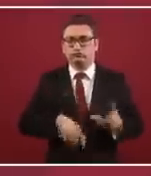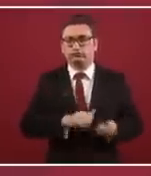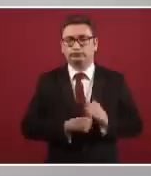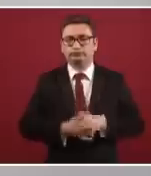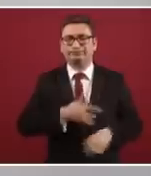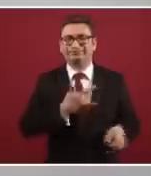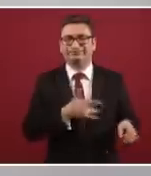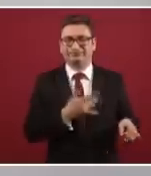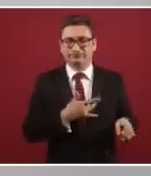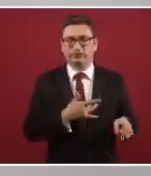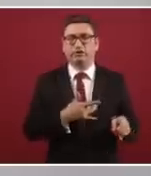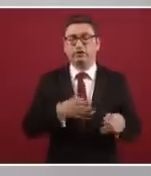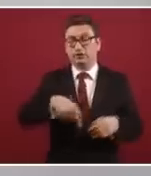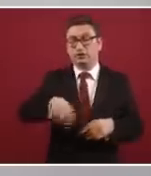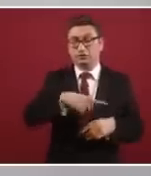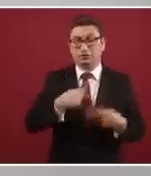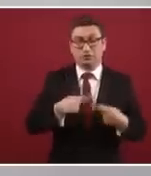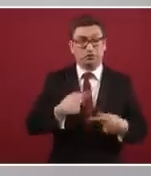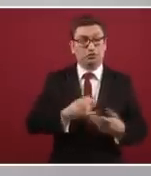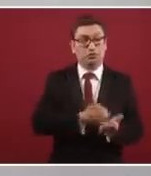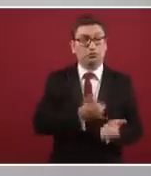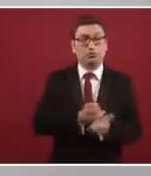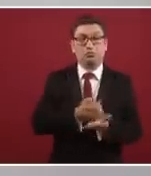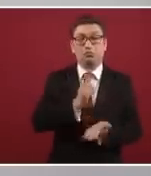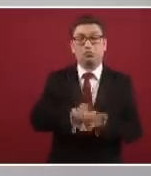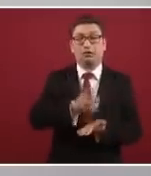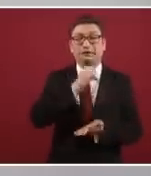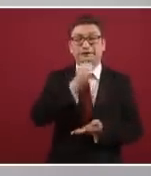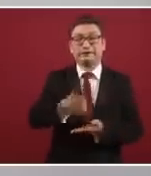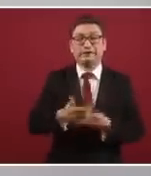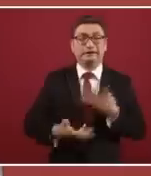Los que no pagaban impuestos,